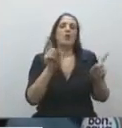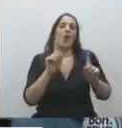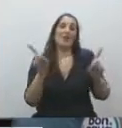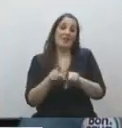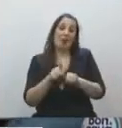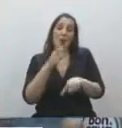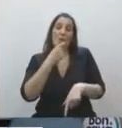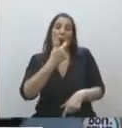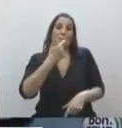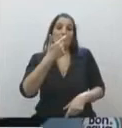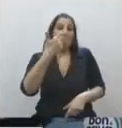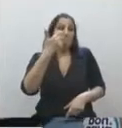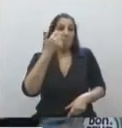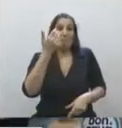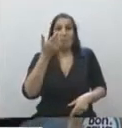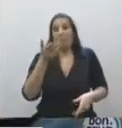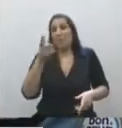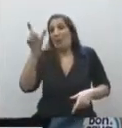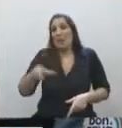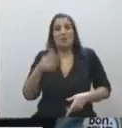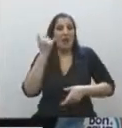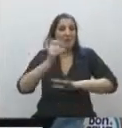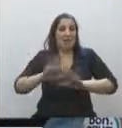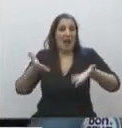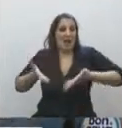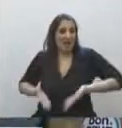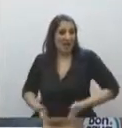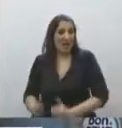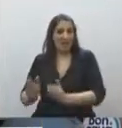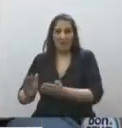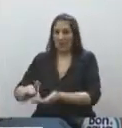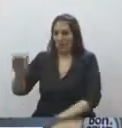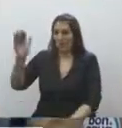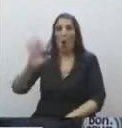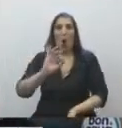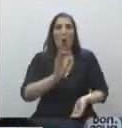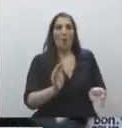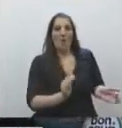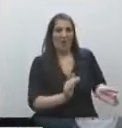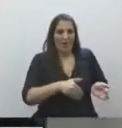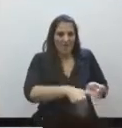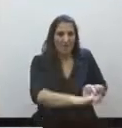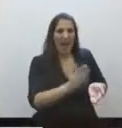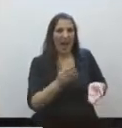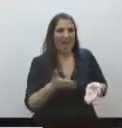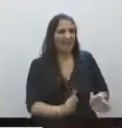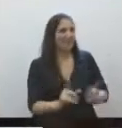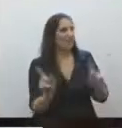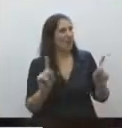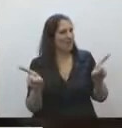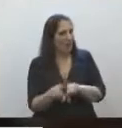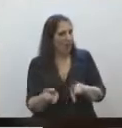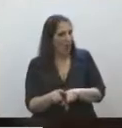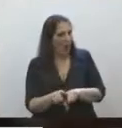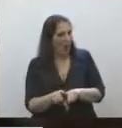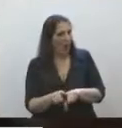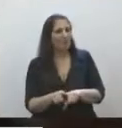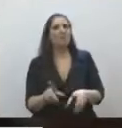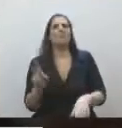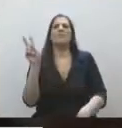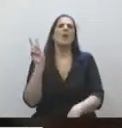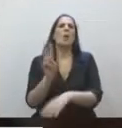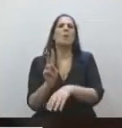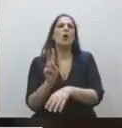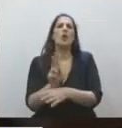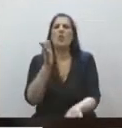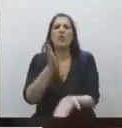Entonces yo decía, qué bárbaro cómo, pues yo siempre quise ser abogada, pelear por la justicia y esas cosas. Y digo, pero en realidad si